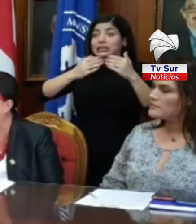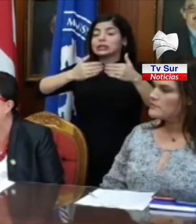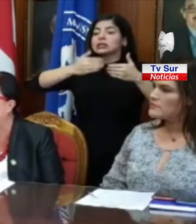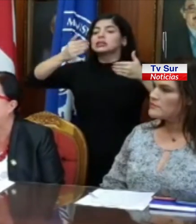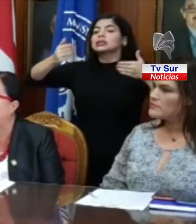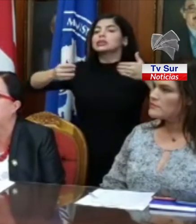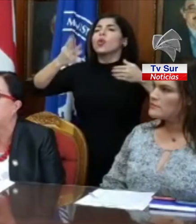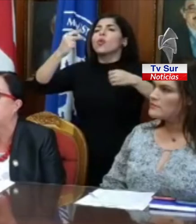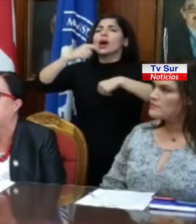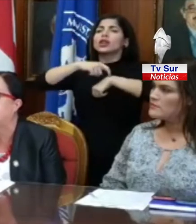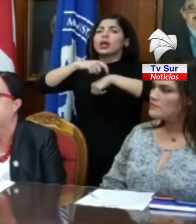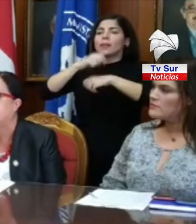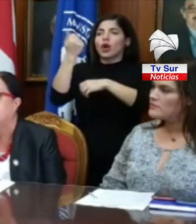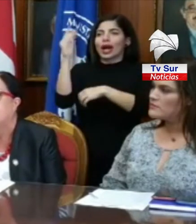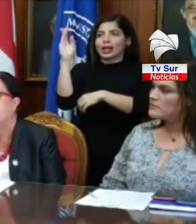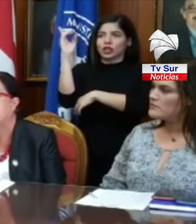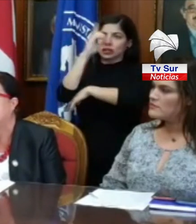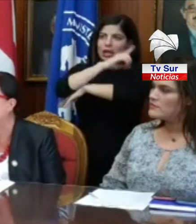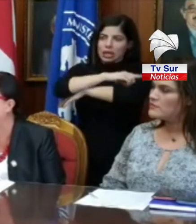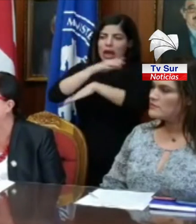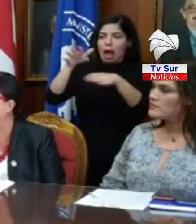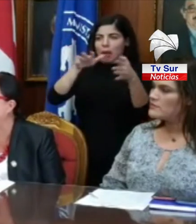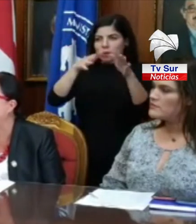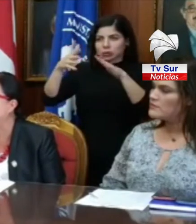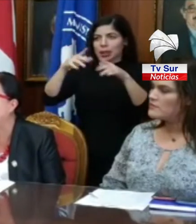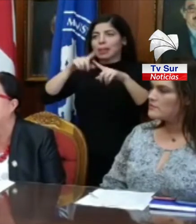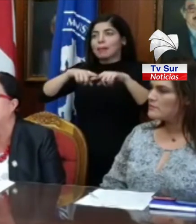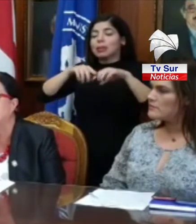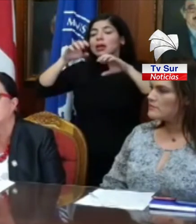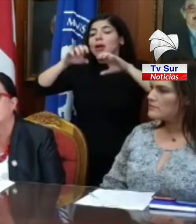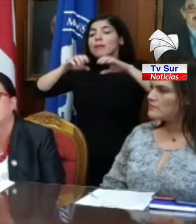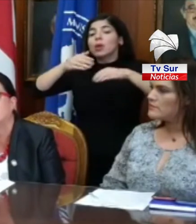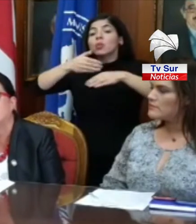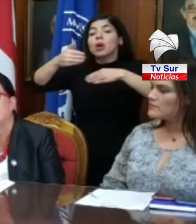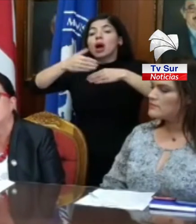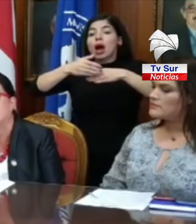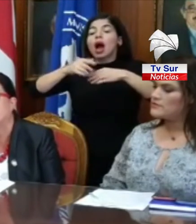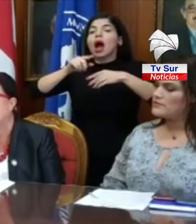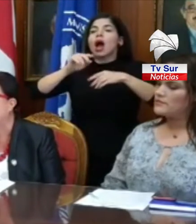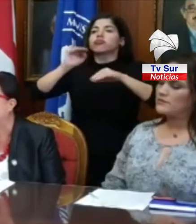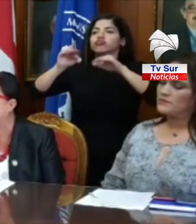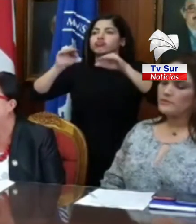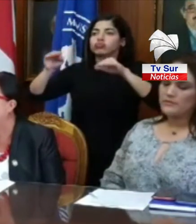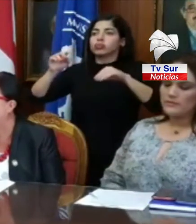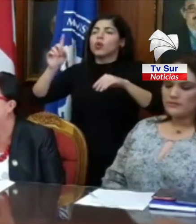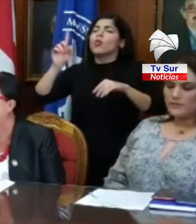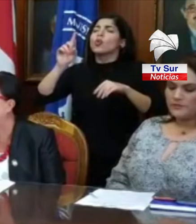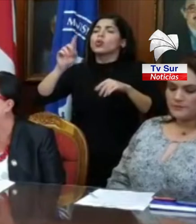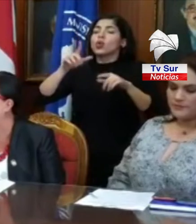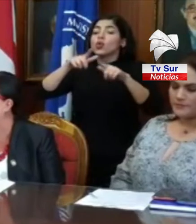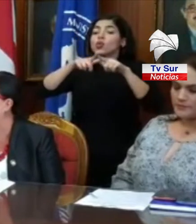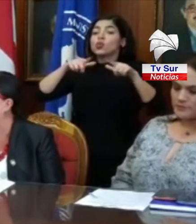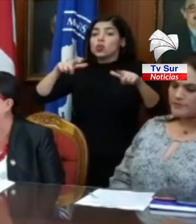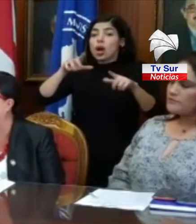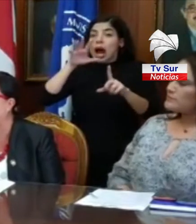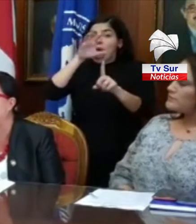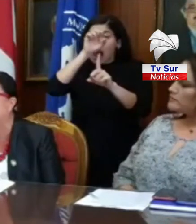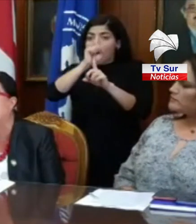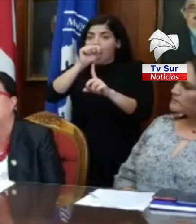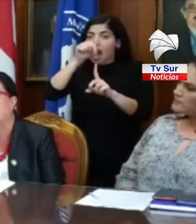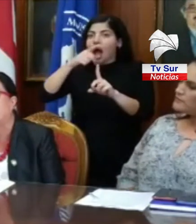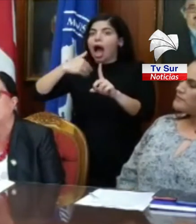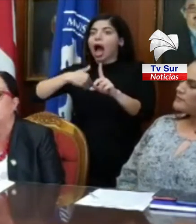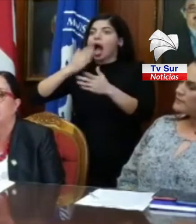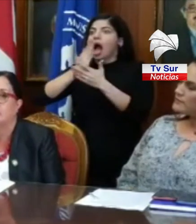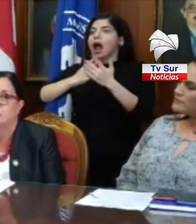días, valorables conforme vaya avanzando la situación, son aquellos centros educativos donde hemos dicho que hay un factor de riesgo. Eso